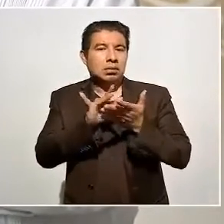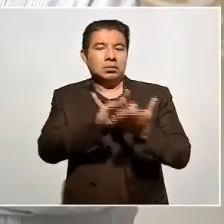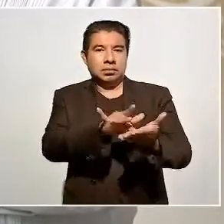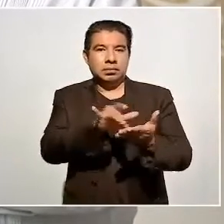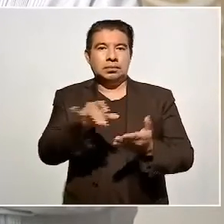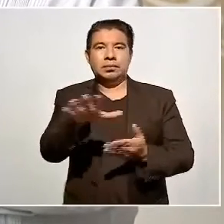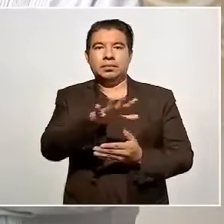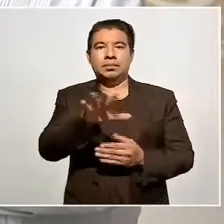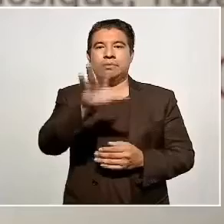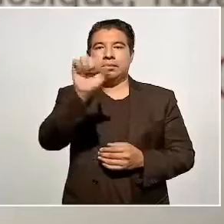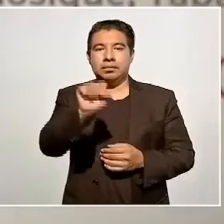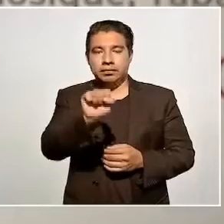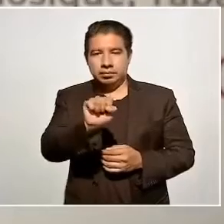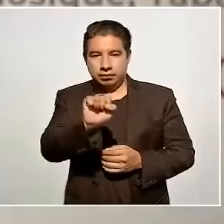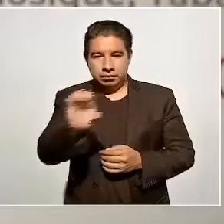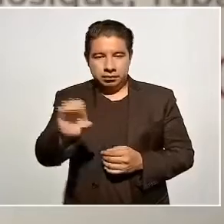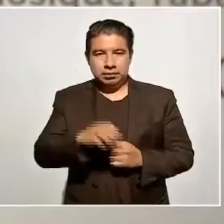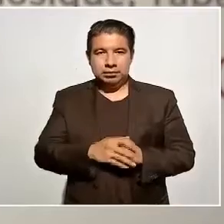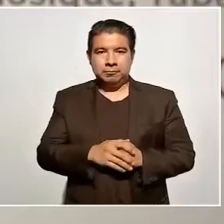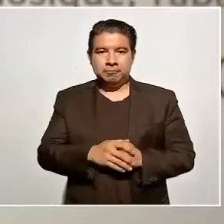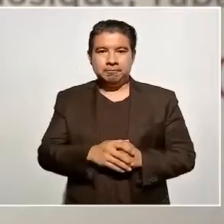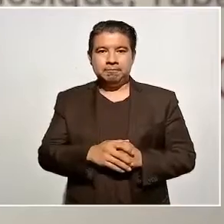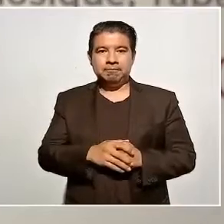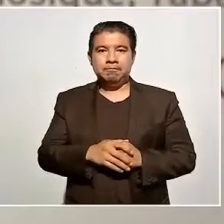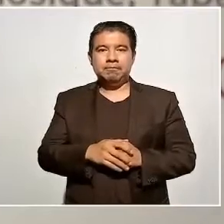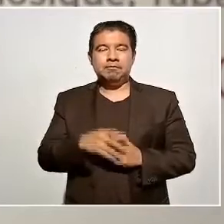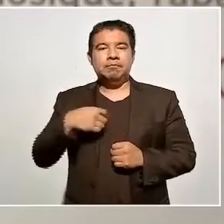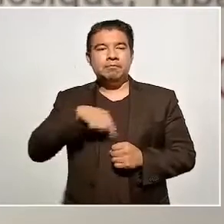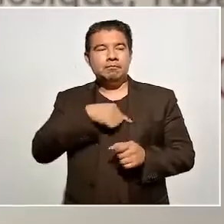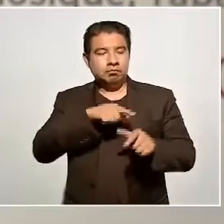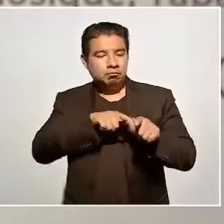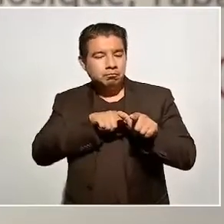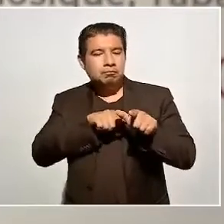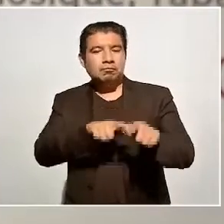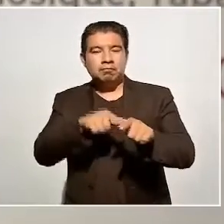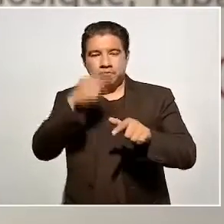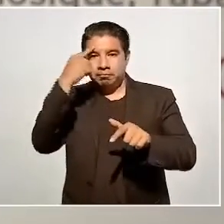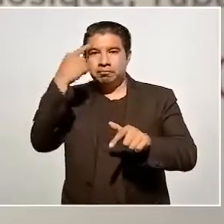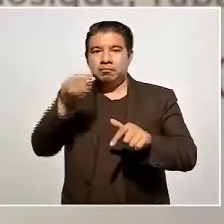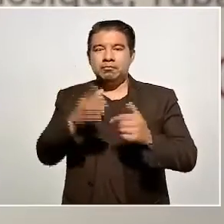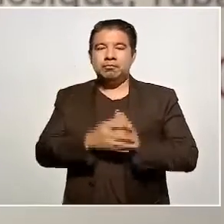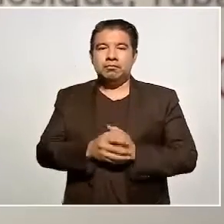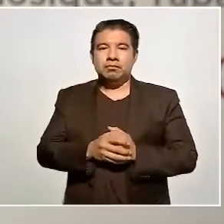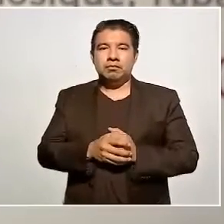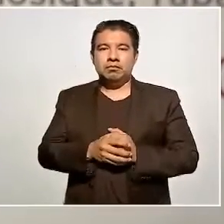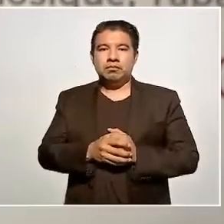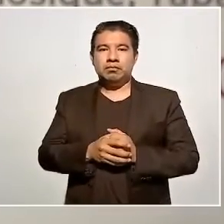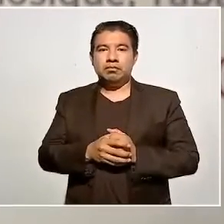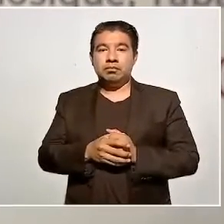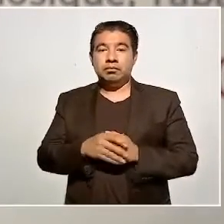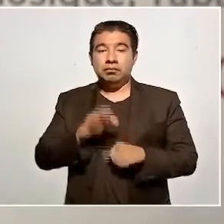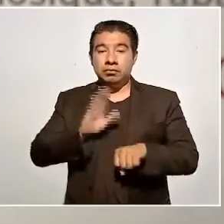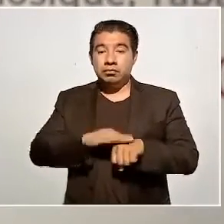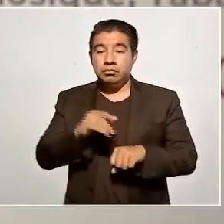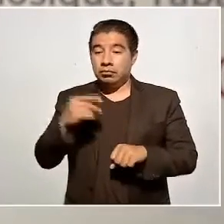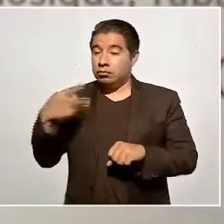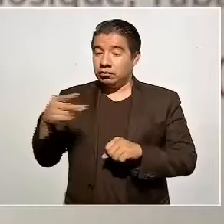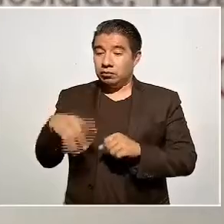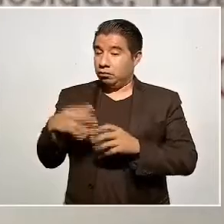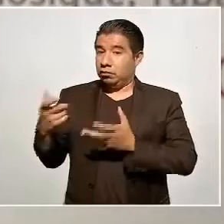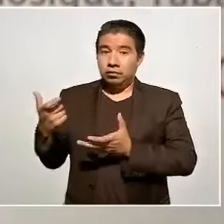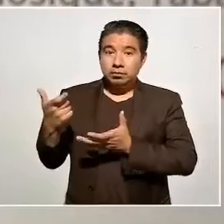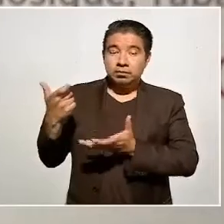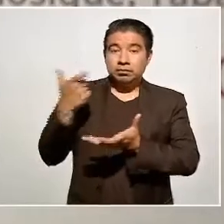sureste. Vamos a seguir así. No van a faltar los recursos